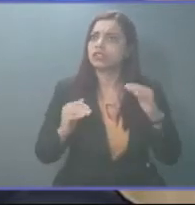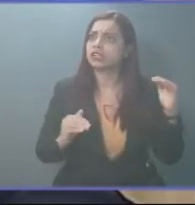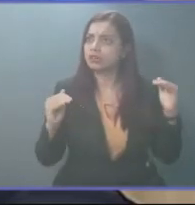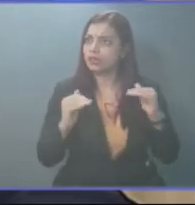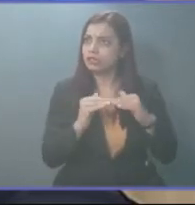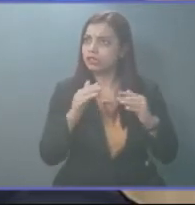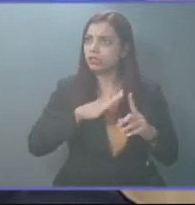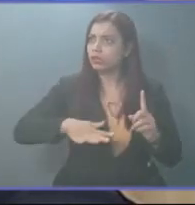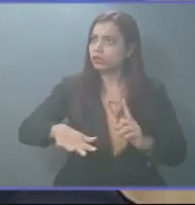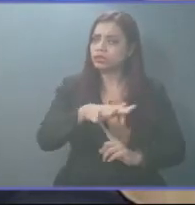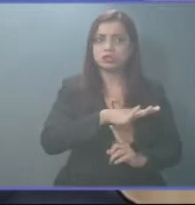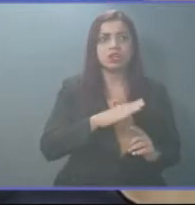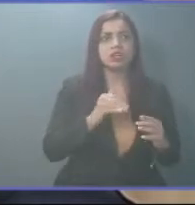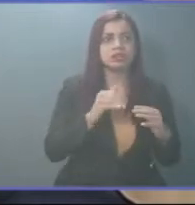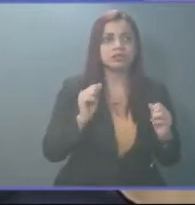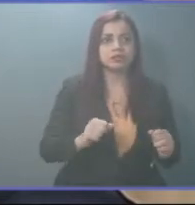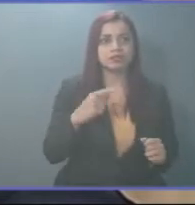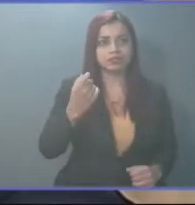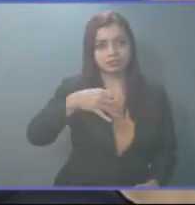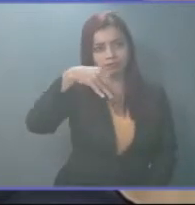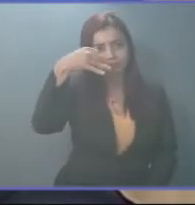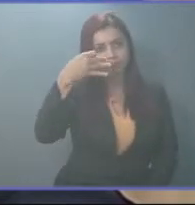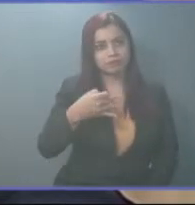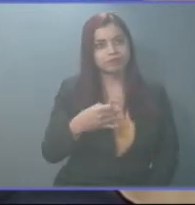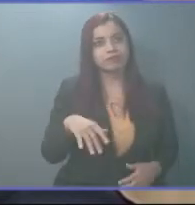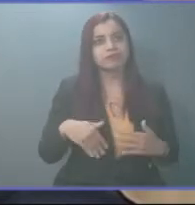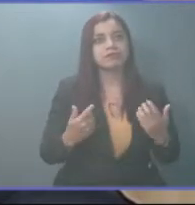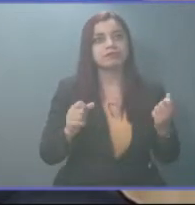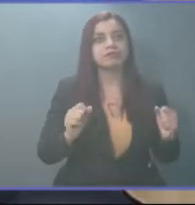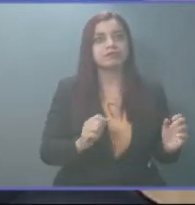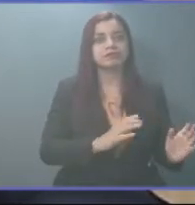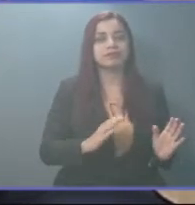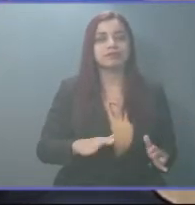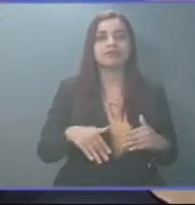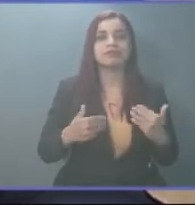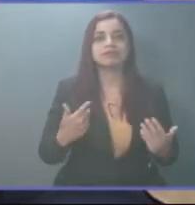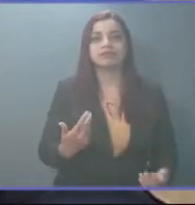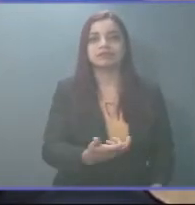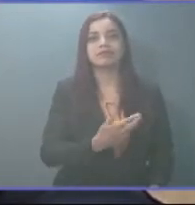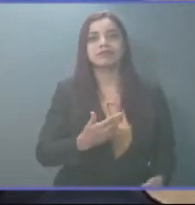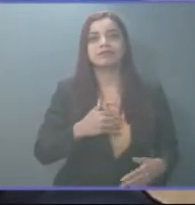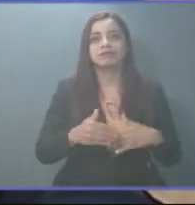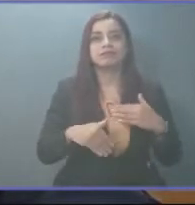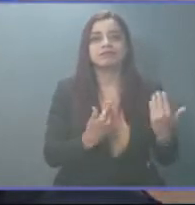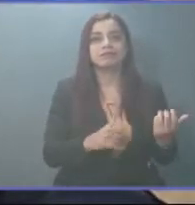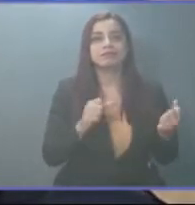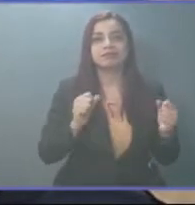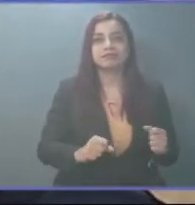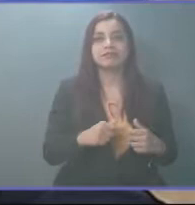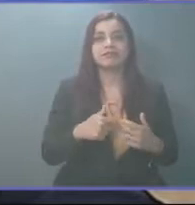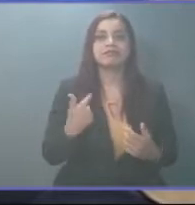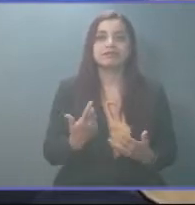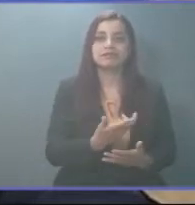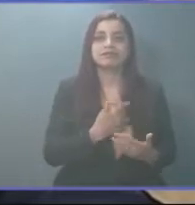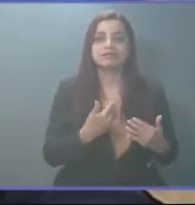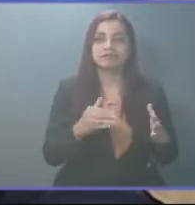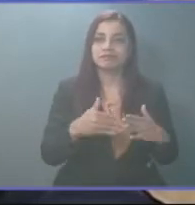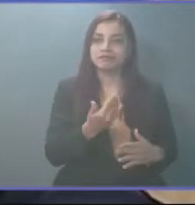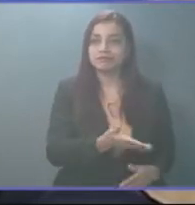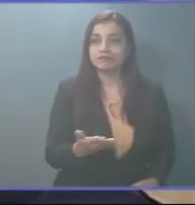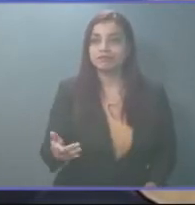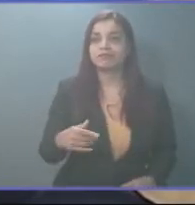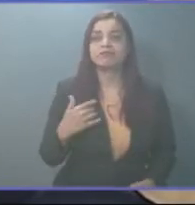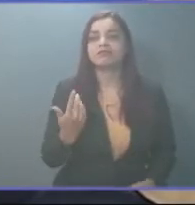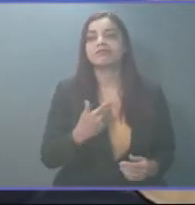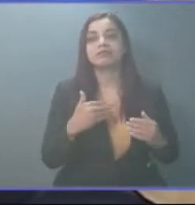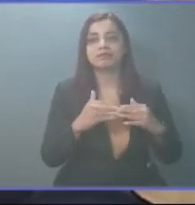demás y a recibir un trato digno y apropiado en los procedimientos administrativos y judiciales en que sean parte,